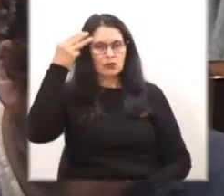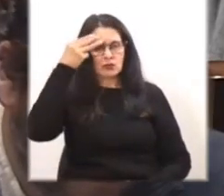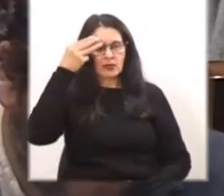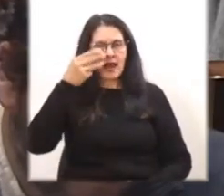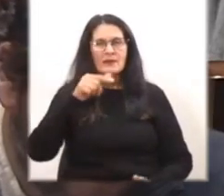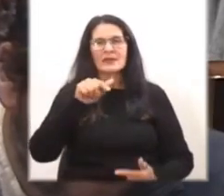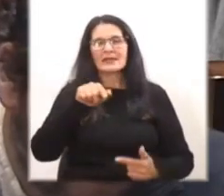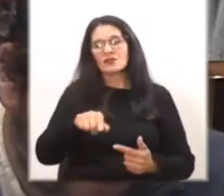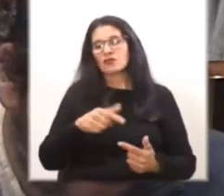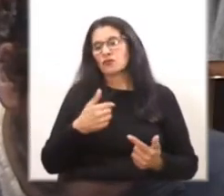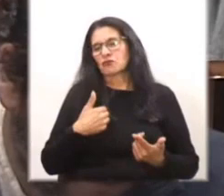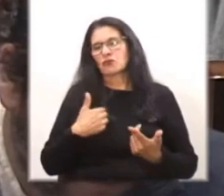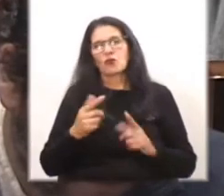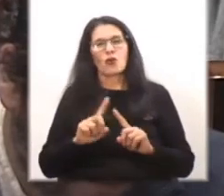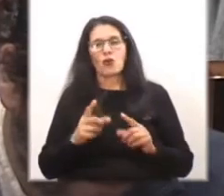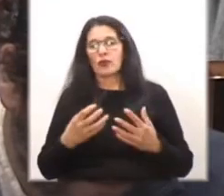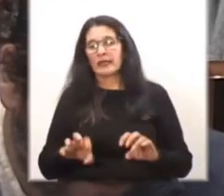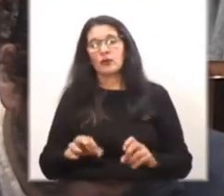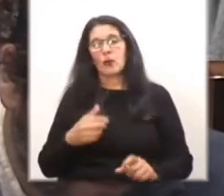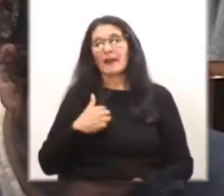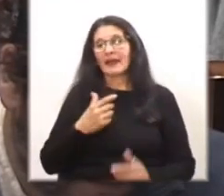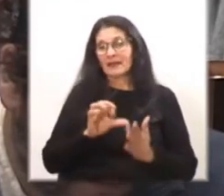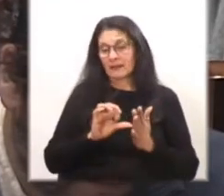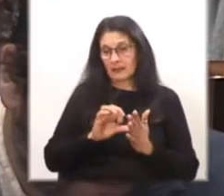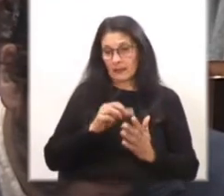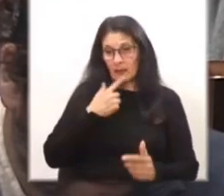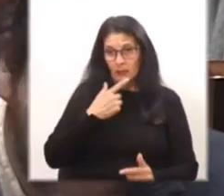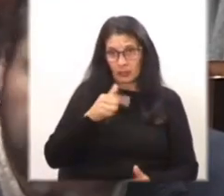no lo quiero para el sistema político uruguayo.